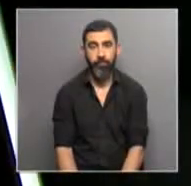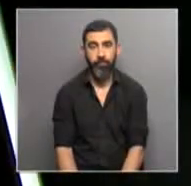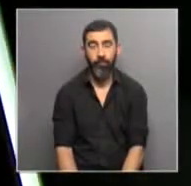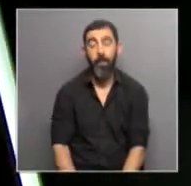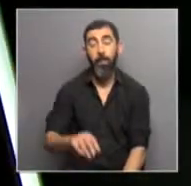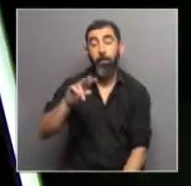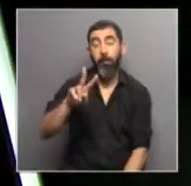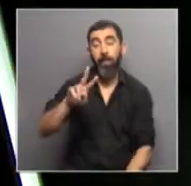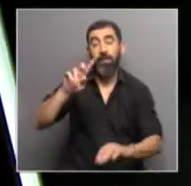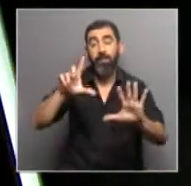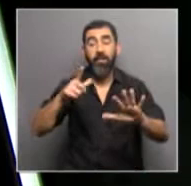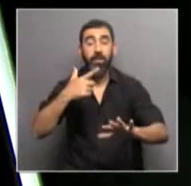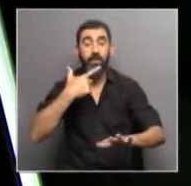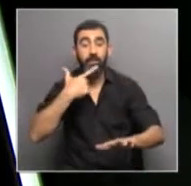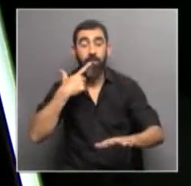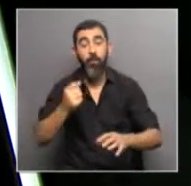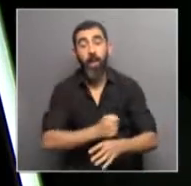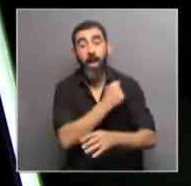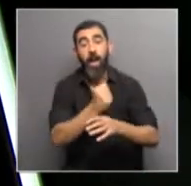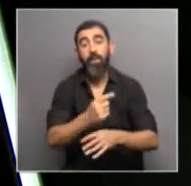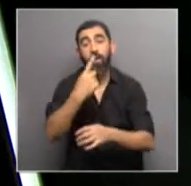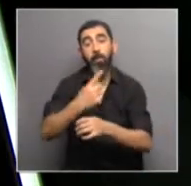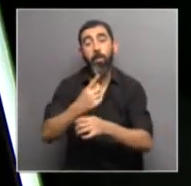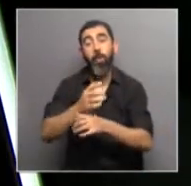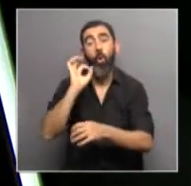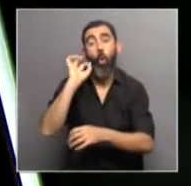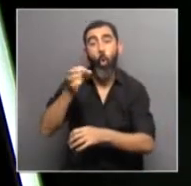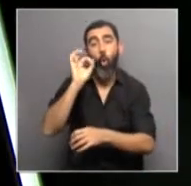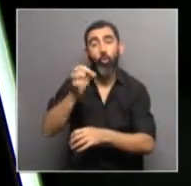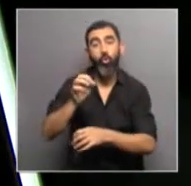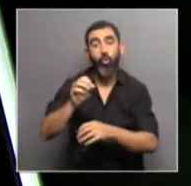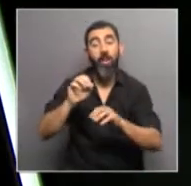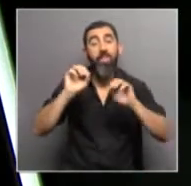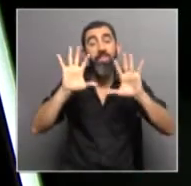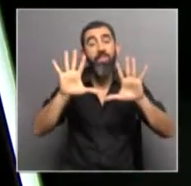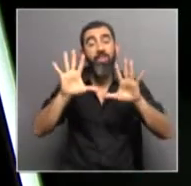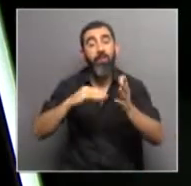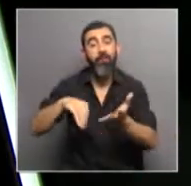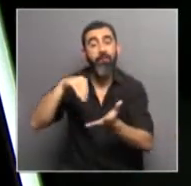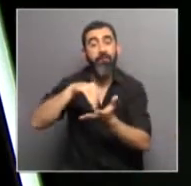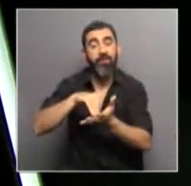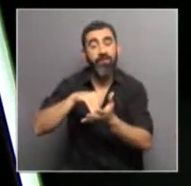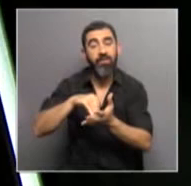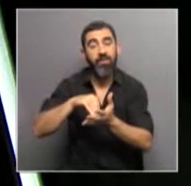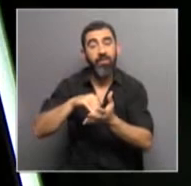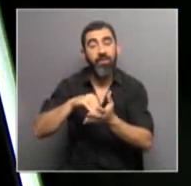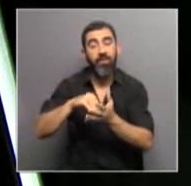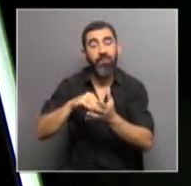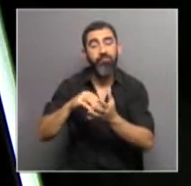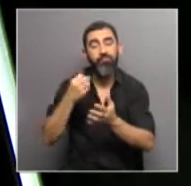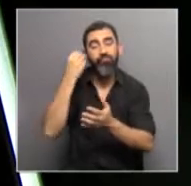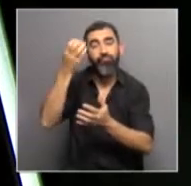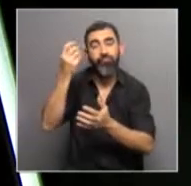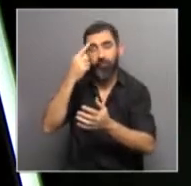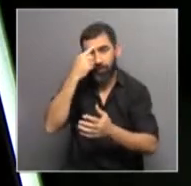Del 27 de septiembre al 1 de octubre se lleva adelante la 10ª edición del Simposio